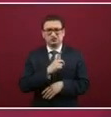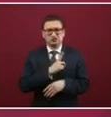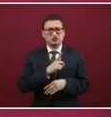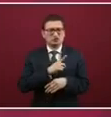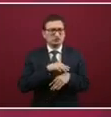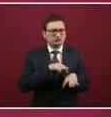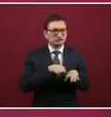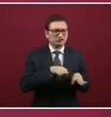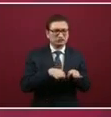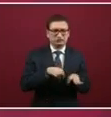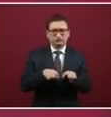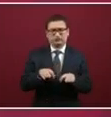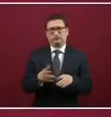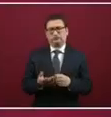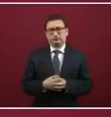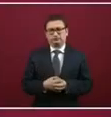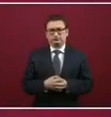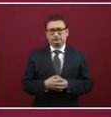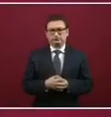sin